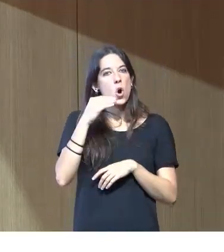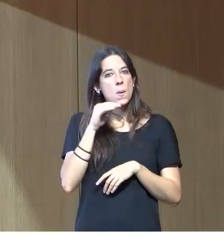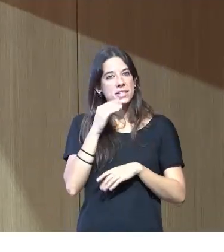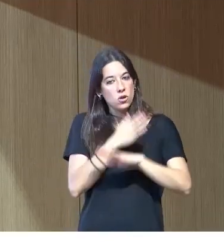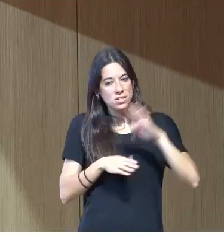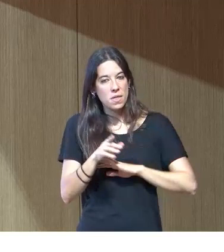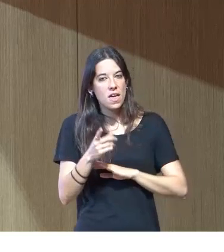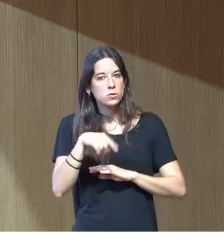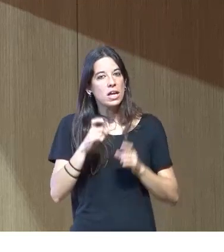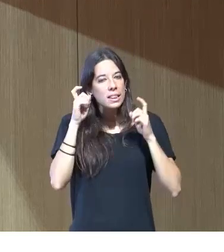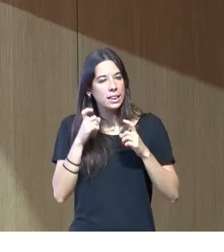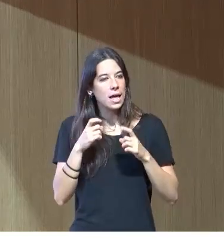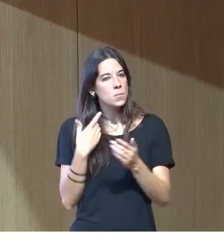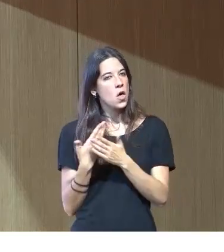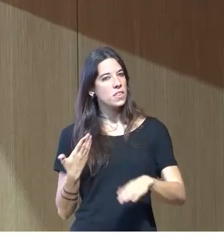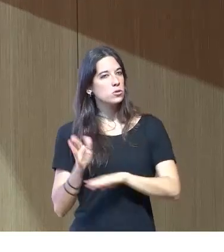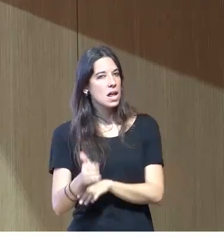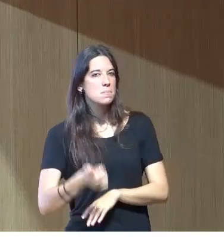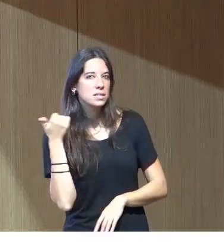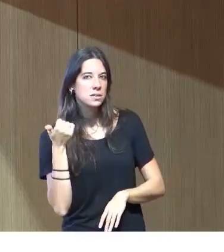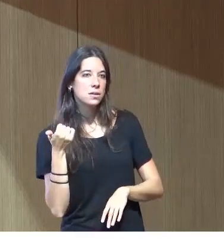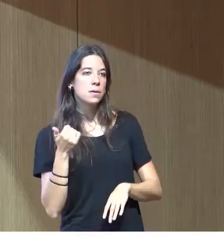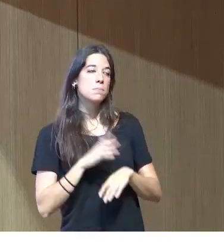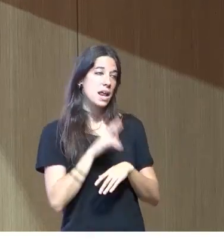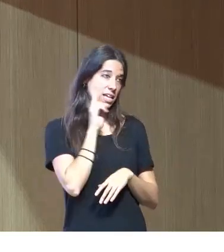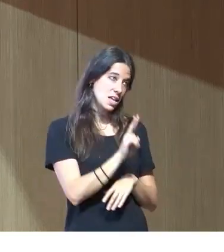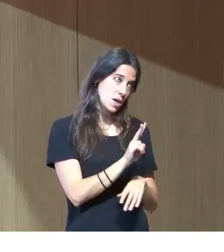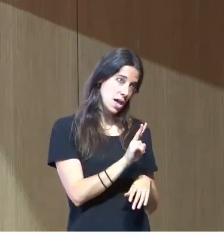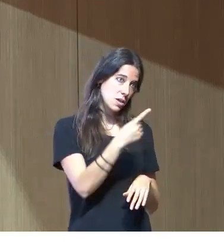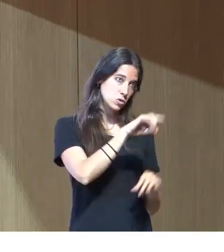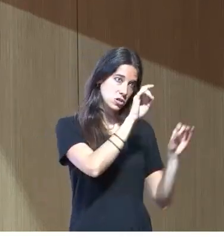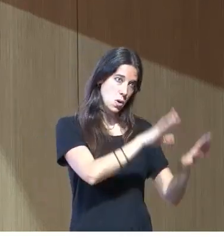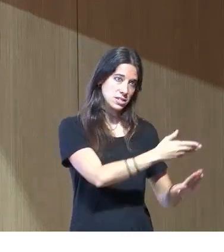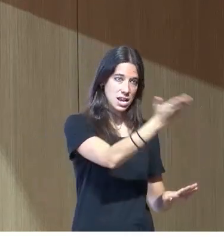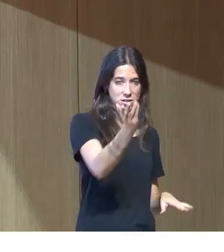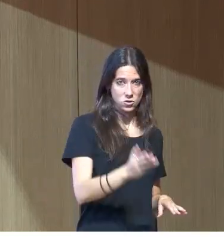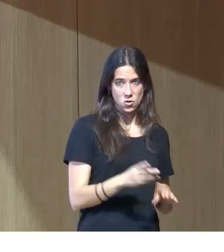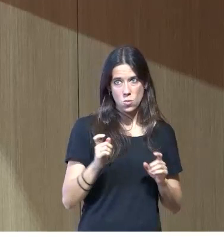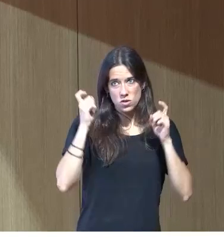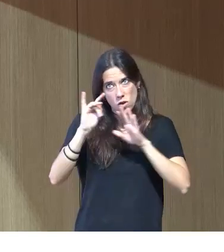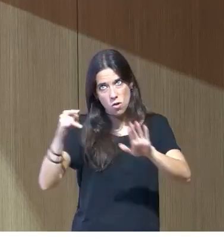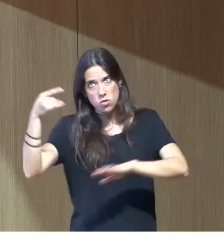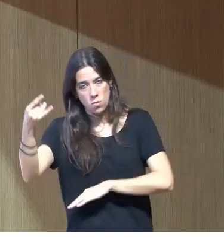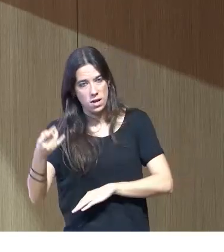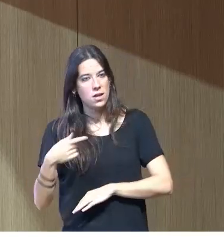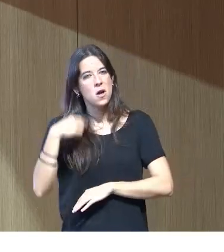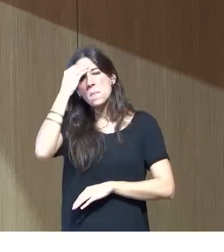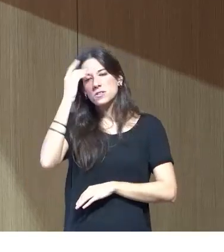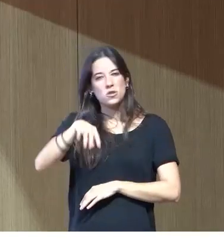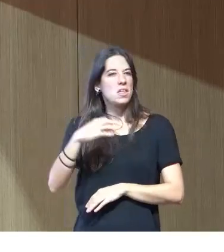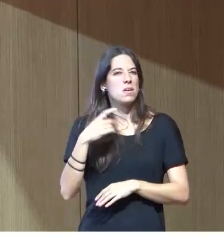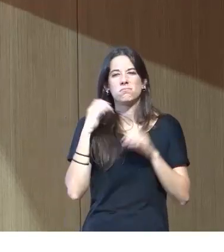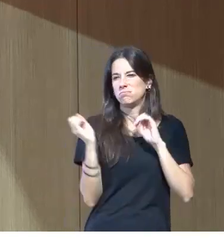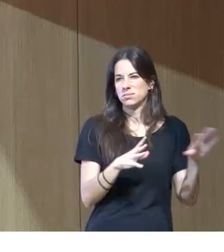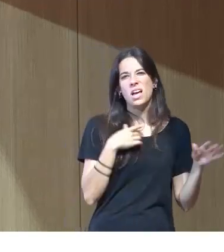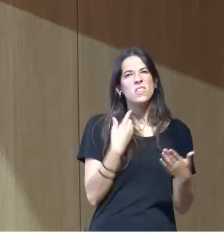intentáis demostrar más para que se vea que sois iguales que el resto creo que tenemos que dejar de pensar que tenemos